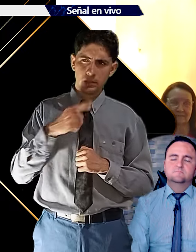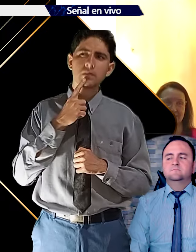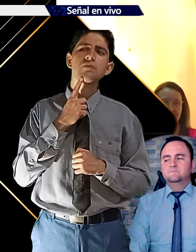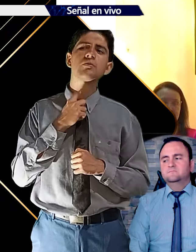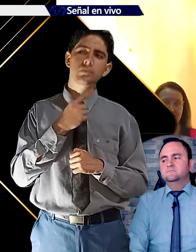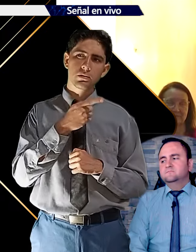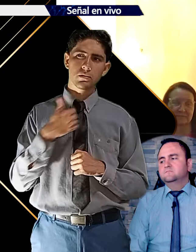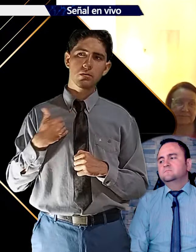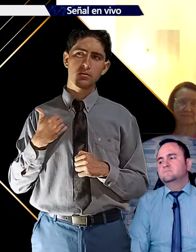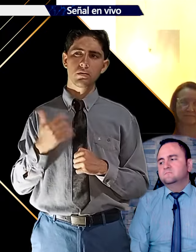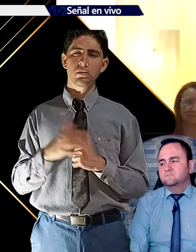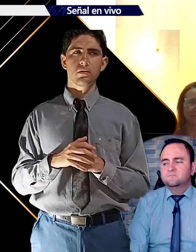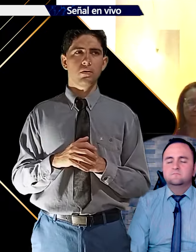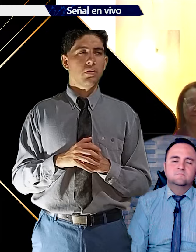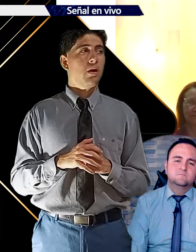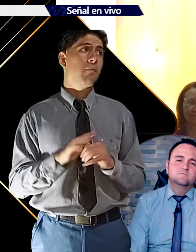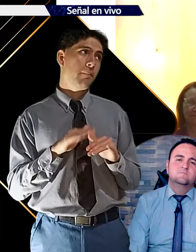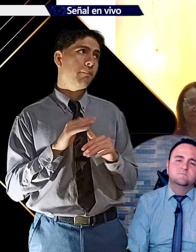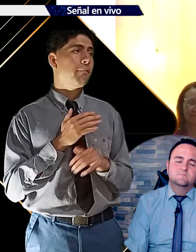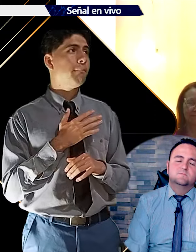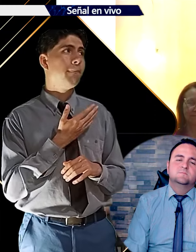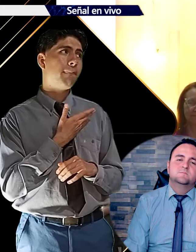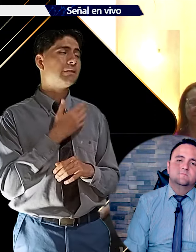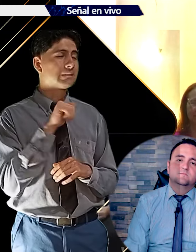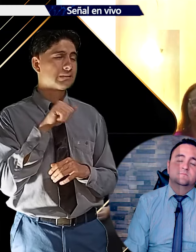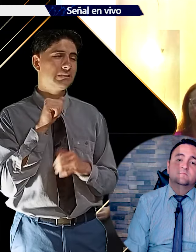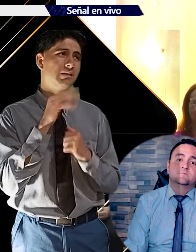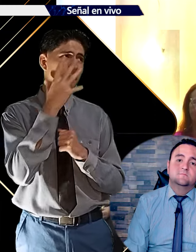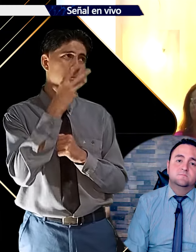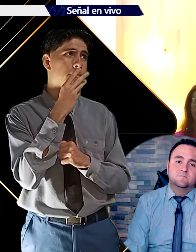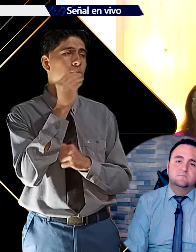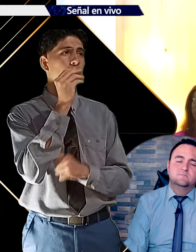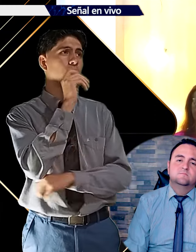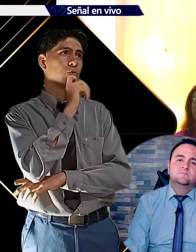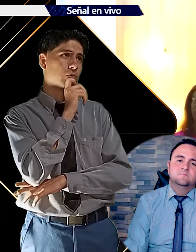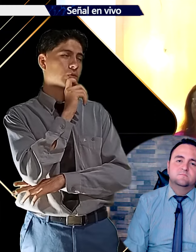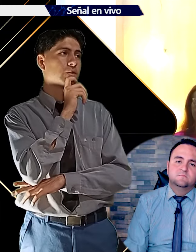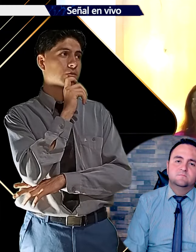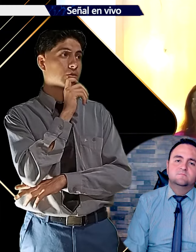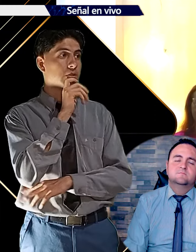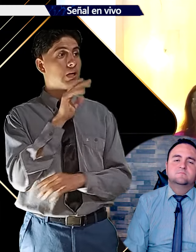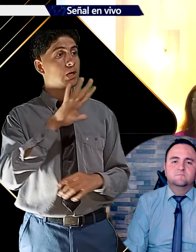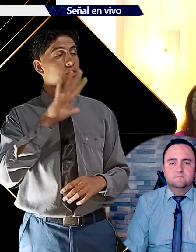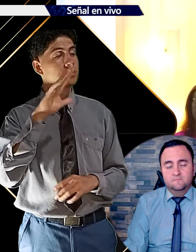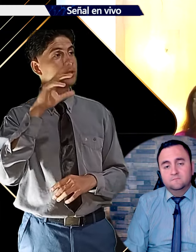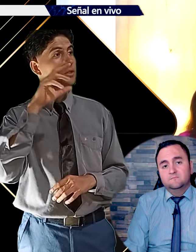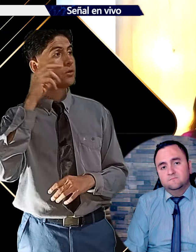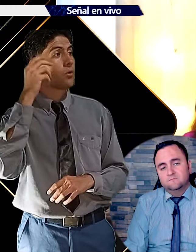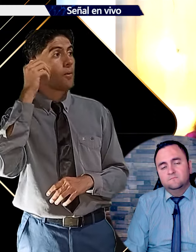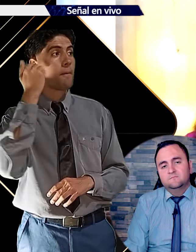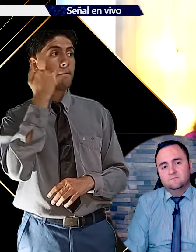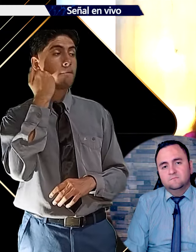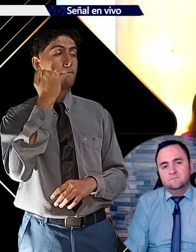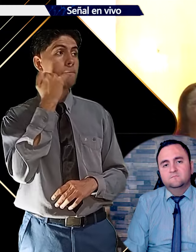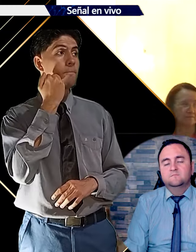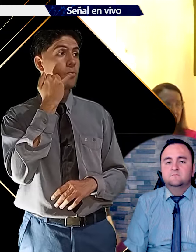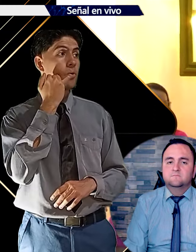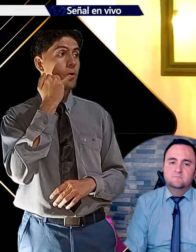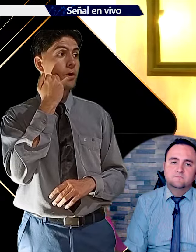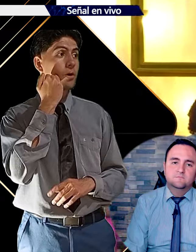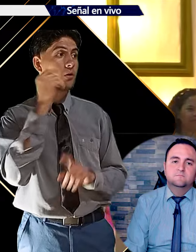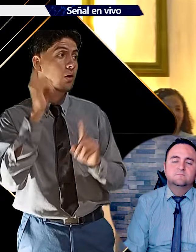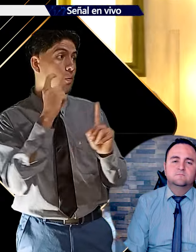Sí, señora. Yo, dime la verdad. ¿A ti te está gustando ese muchacho? Ay, mami, sí. Es que es tan lindo. Imagínese que hay como 5